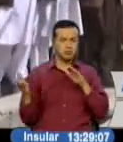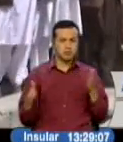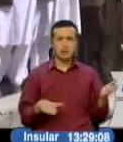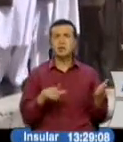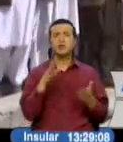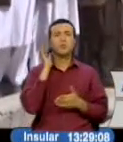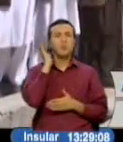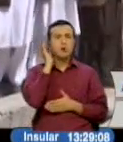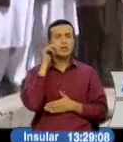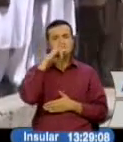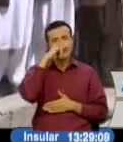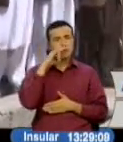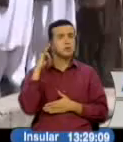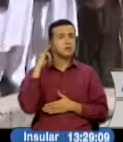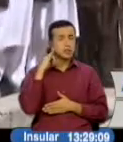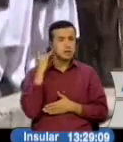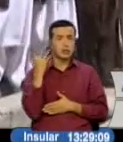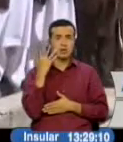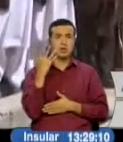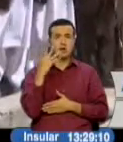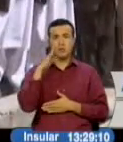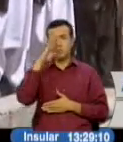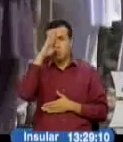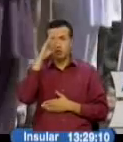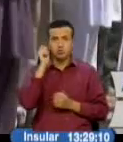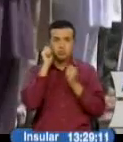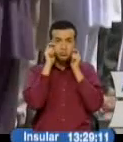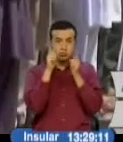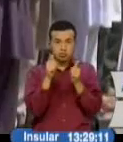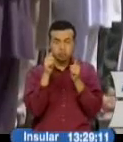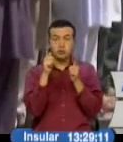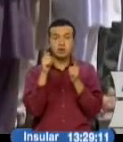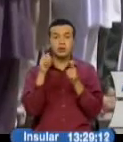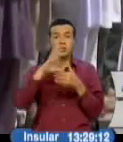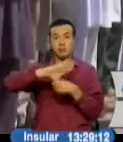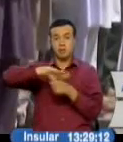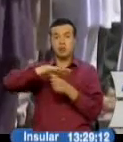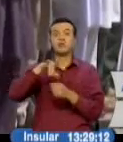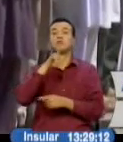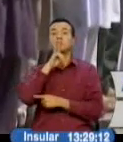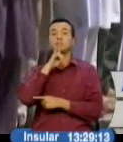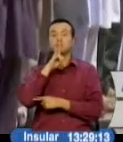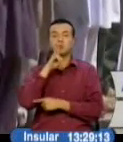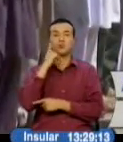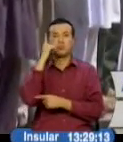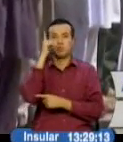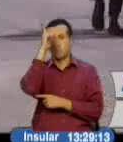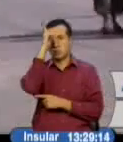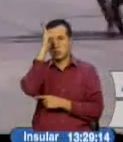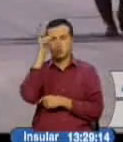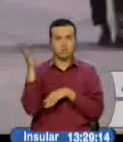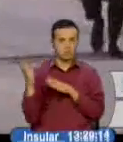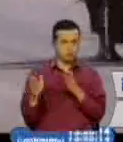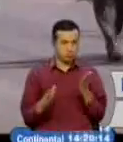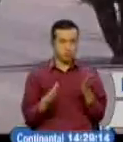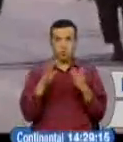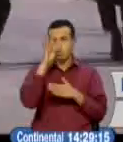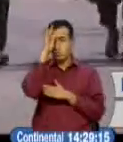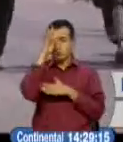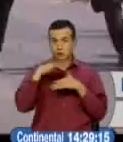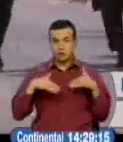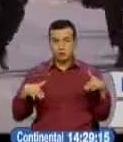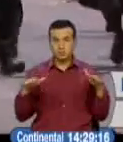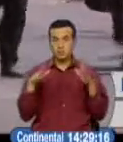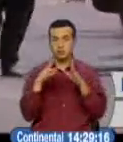figuran mujeres, niños y niñas, guardias de seguridad afgana y de la embajada de Estados Unidos y uno de Alemania. Los hospitales de la